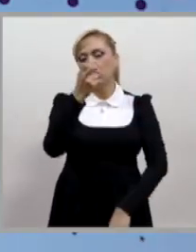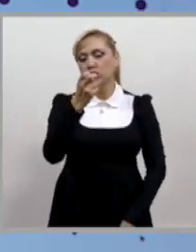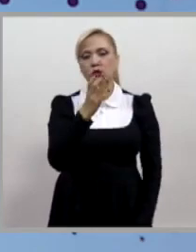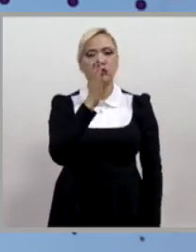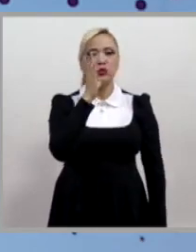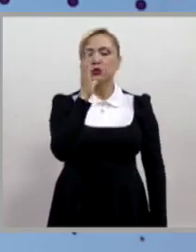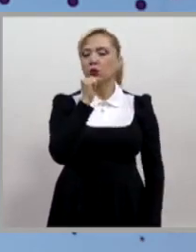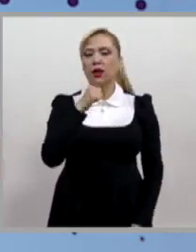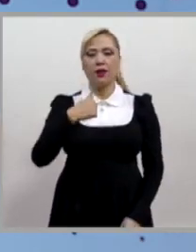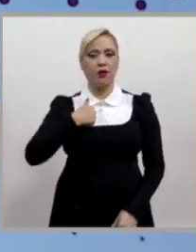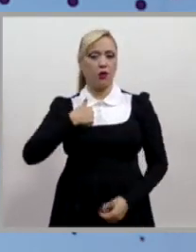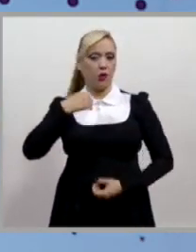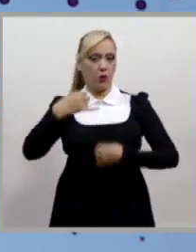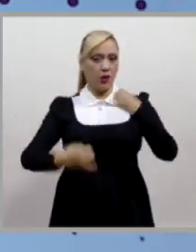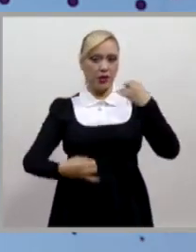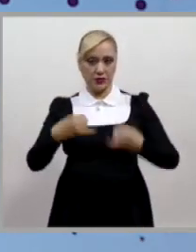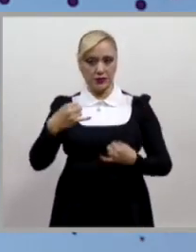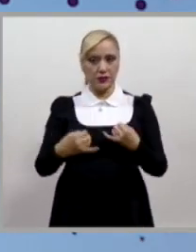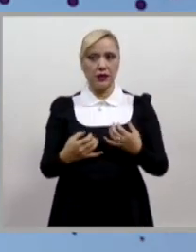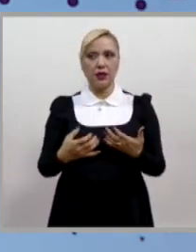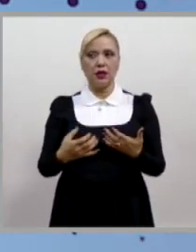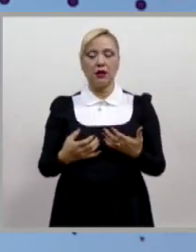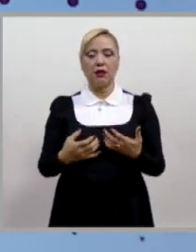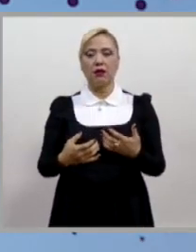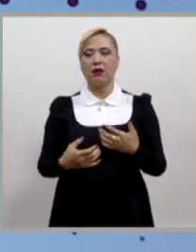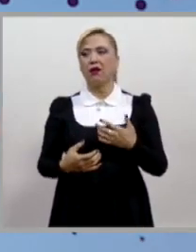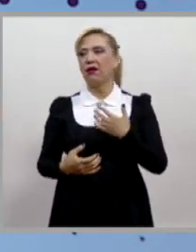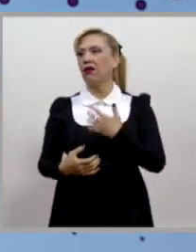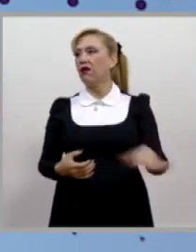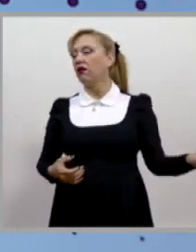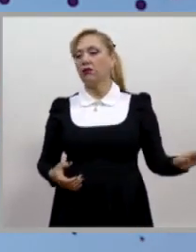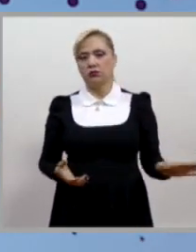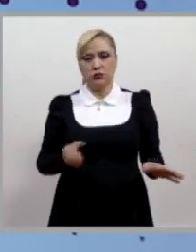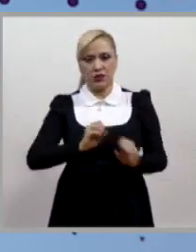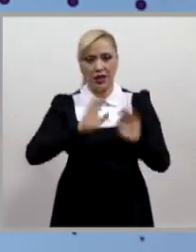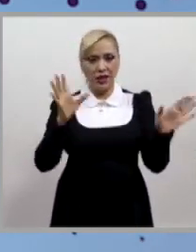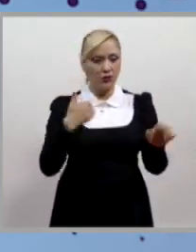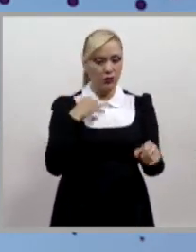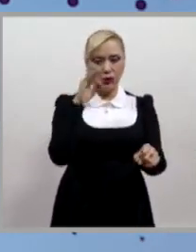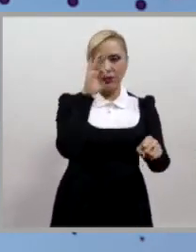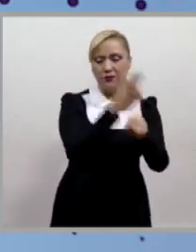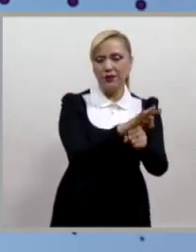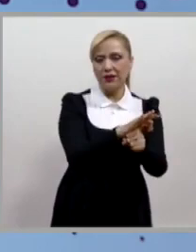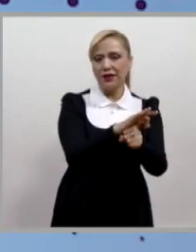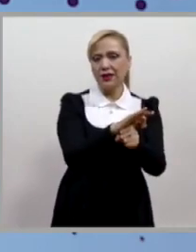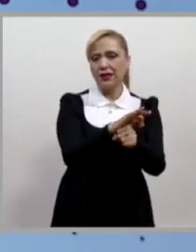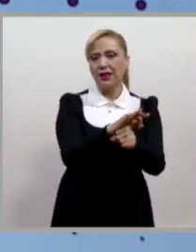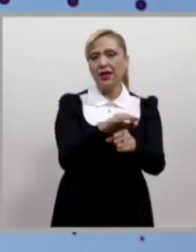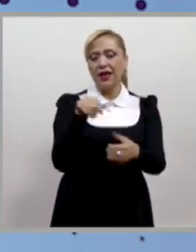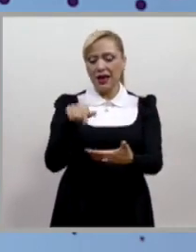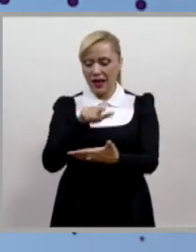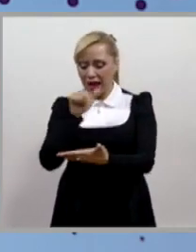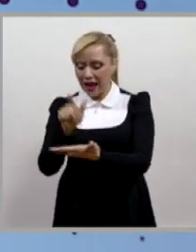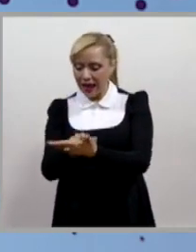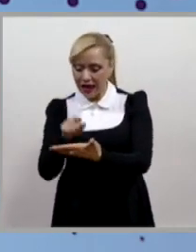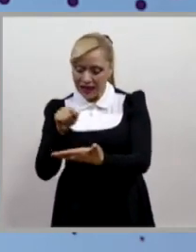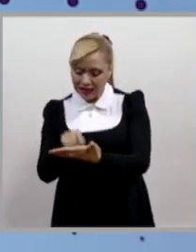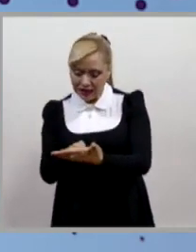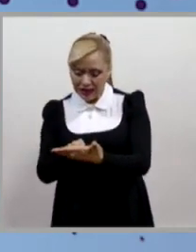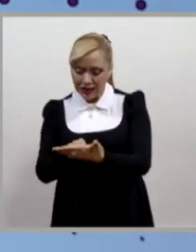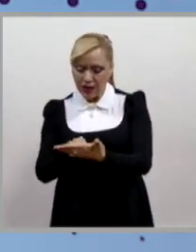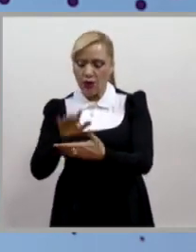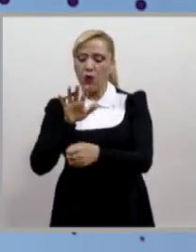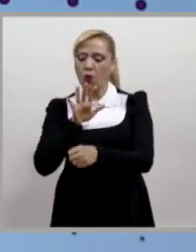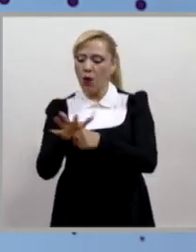la persona juzgadora que sea de no hacer esto que se llama activismo judicial, es decir, la interpretación del derecho, la aplicación del derecho,